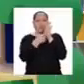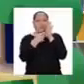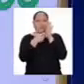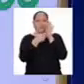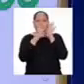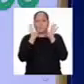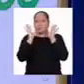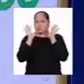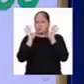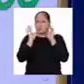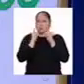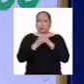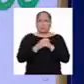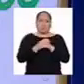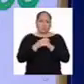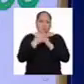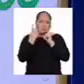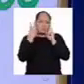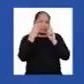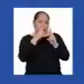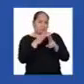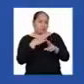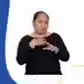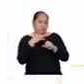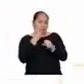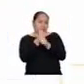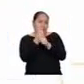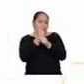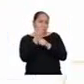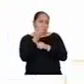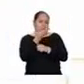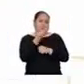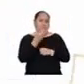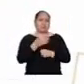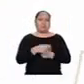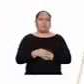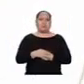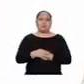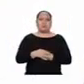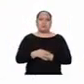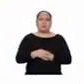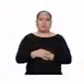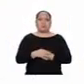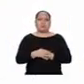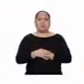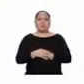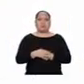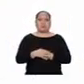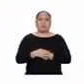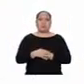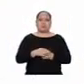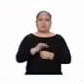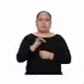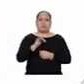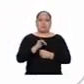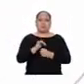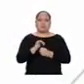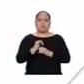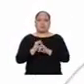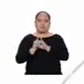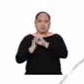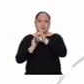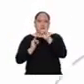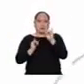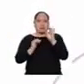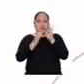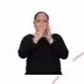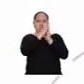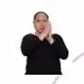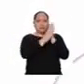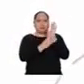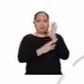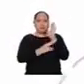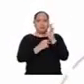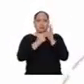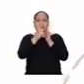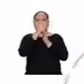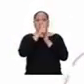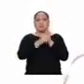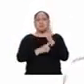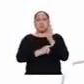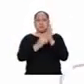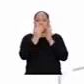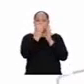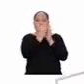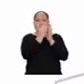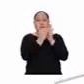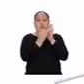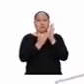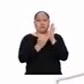encuestas. Miren lo que hice. En la tabla de la izquierda hice una lista con todas las edades de